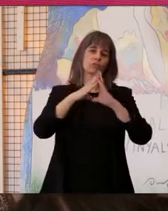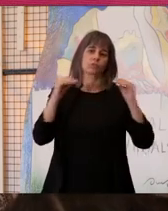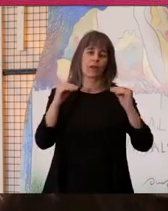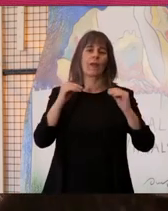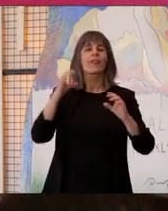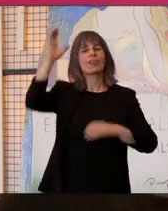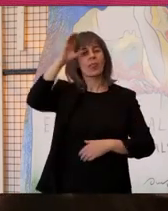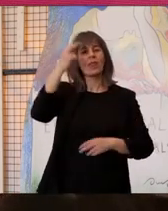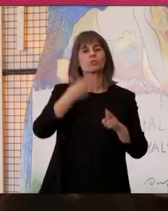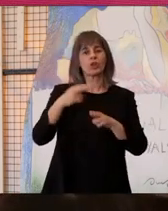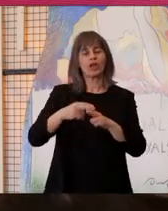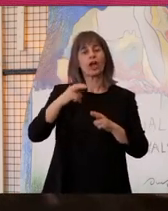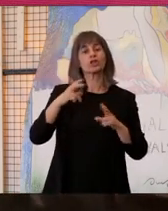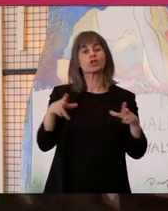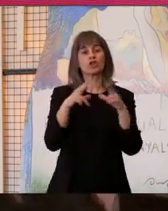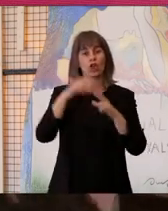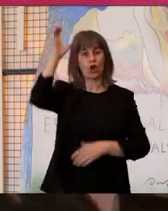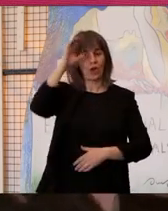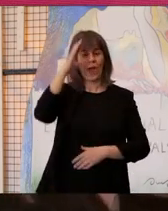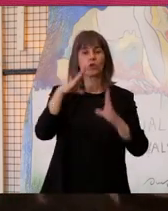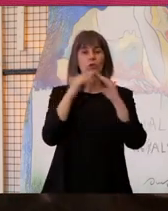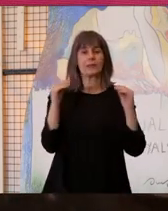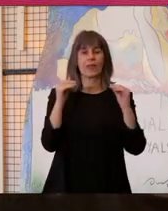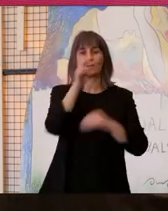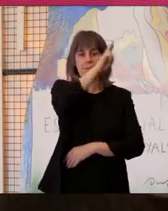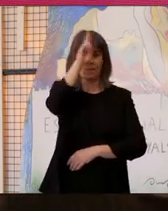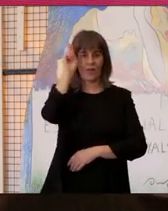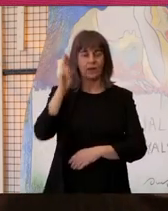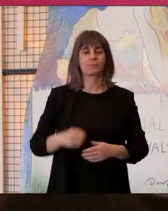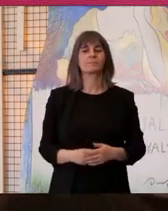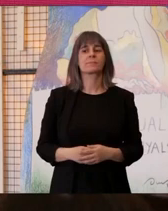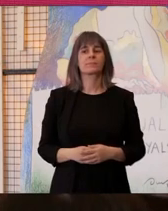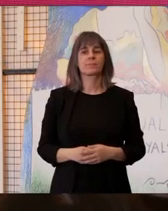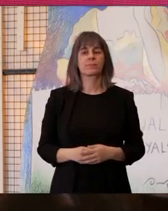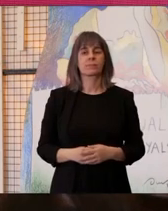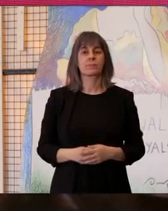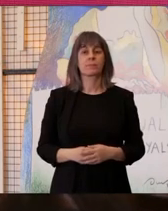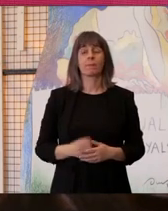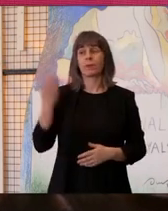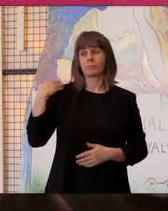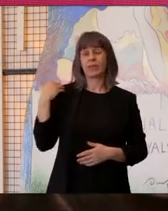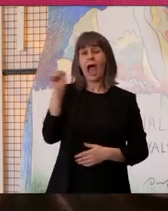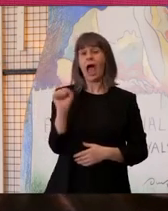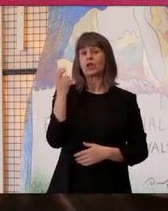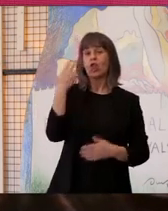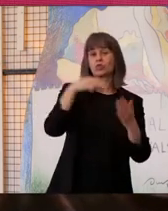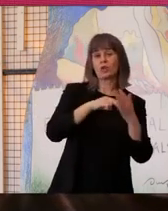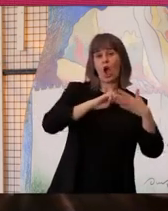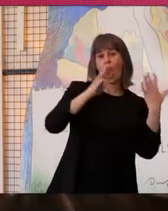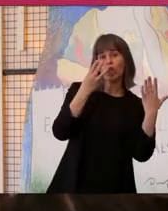y sociología de la Universidad complutense de Madrid entre el año 2008 y el año